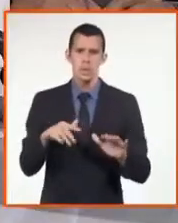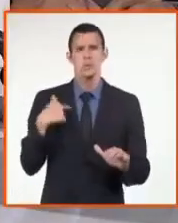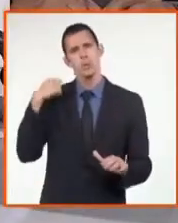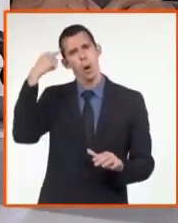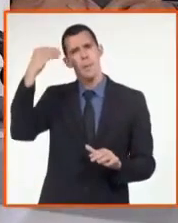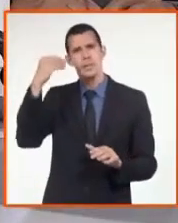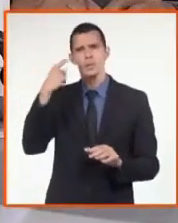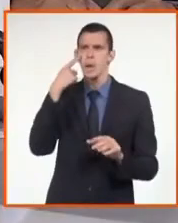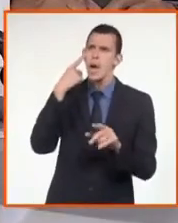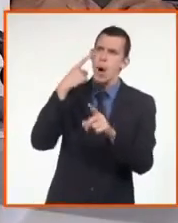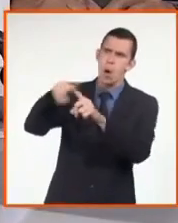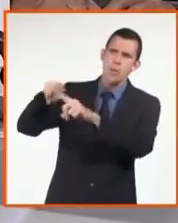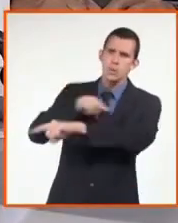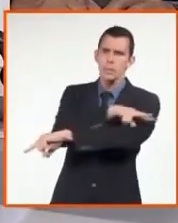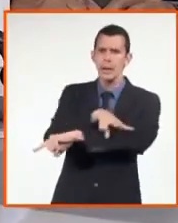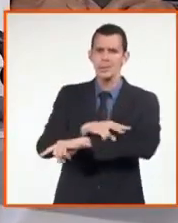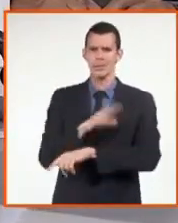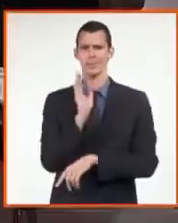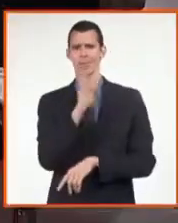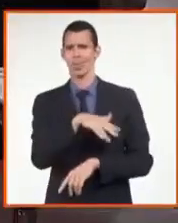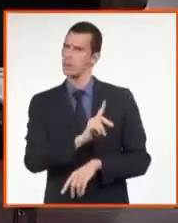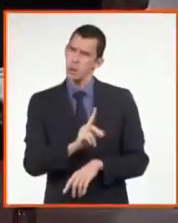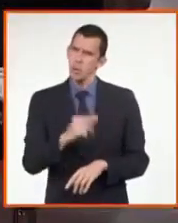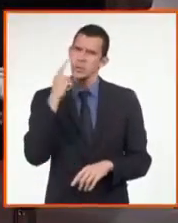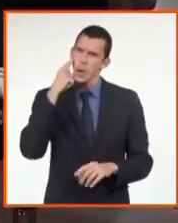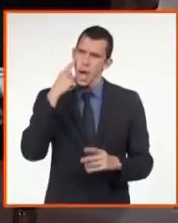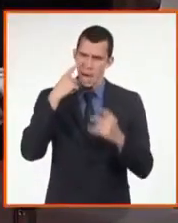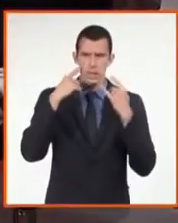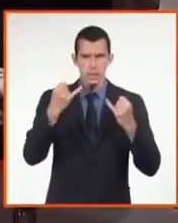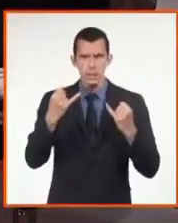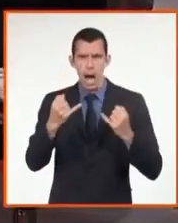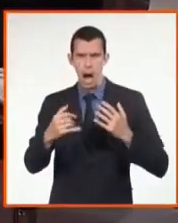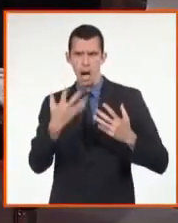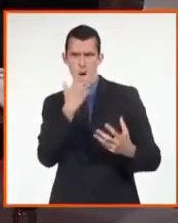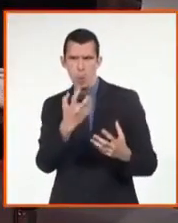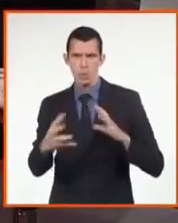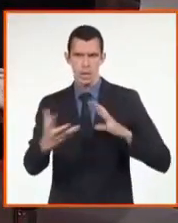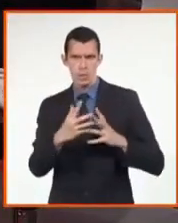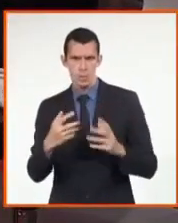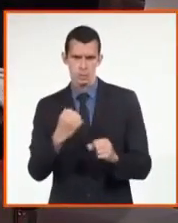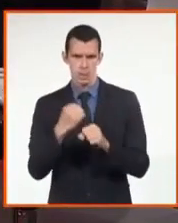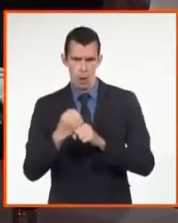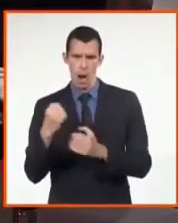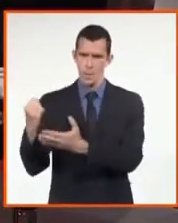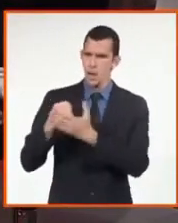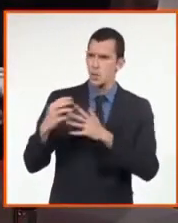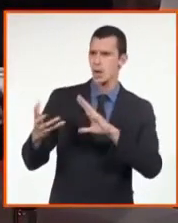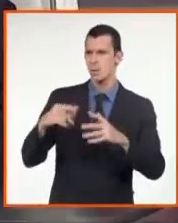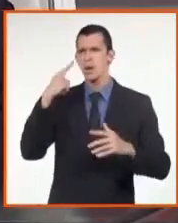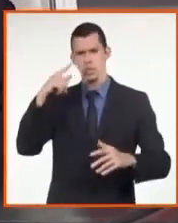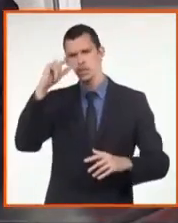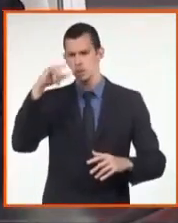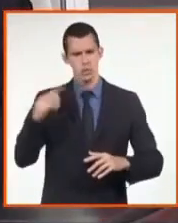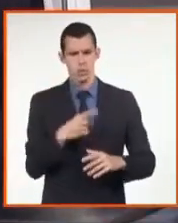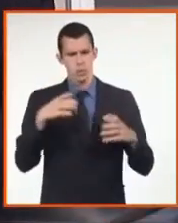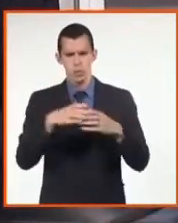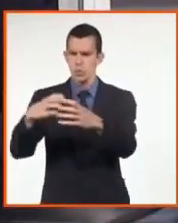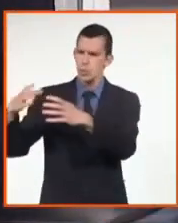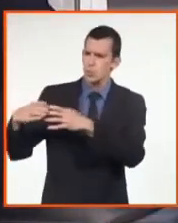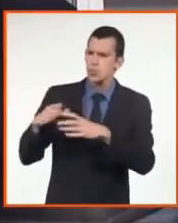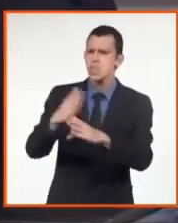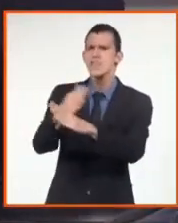prácticamente dos días porque se empezó a votar en otra parte del mundo cuando aquí apenas era el sábado en la tarde noche no definitivamente